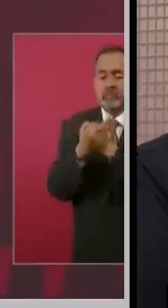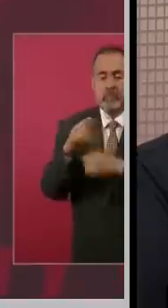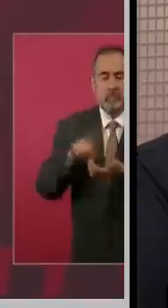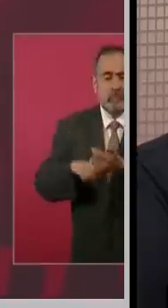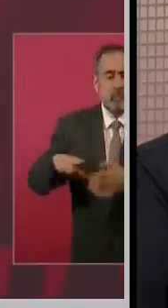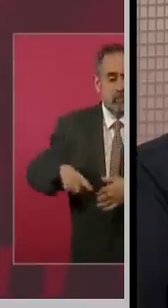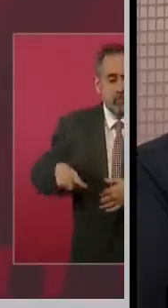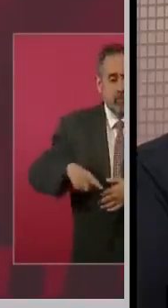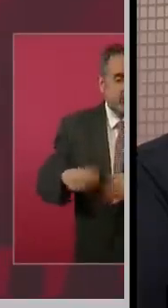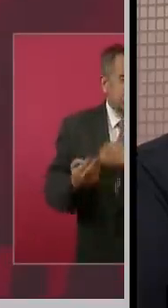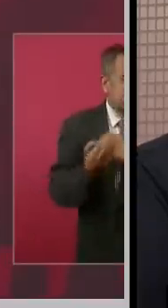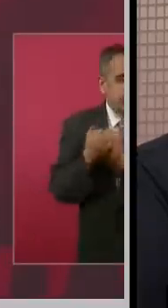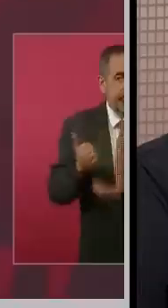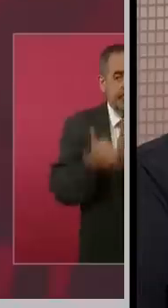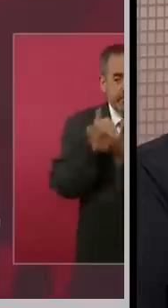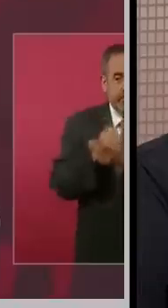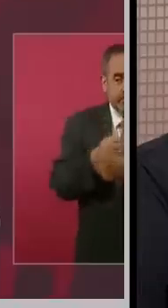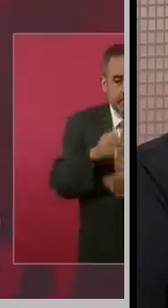gobierno.